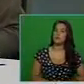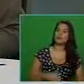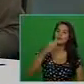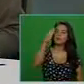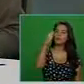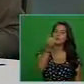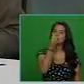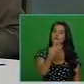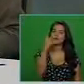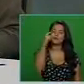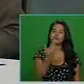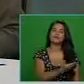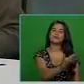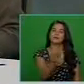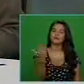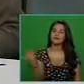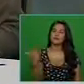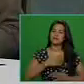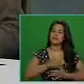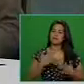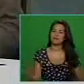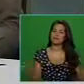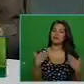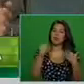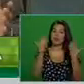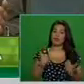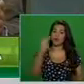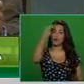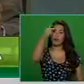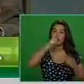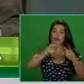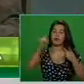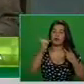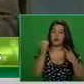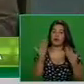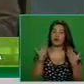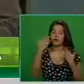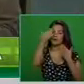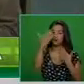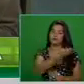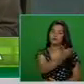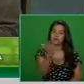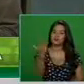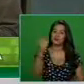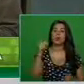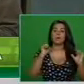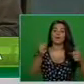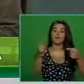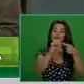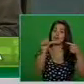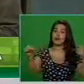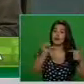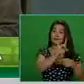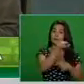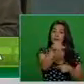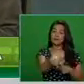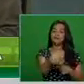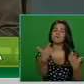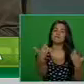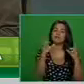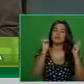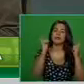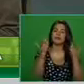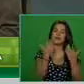Amigos, feliz día para todos. Un placer saludarles. Humberto Menoni, Joana Mora y todo el equipo técnico. Les saludamos en este inicio de semana de diálogo de saberes, por supuesto, a través de Vive,